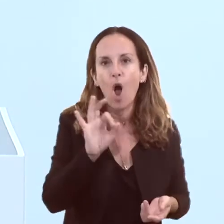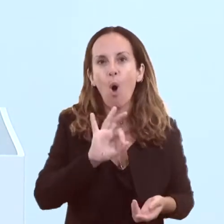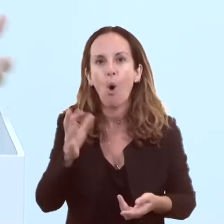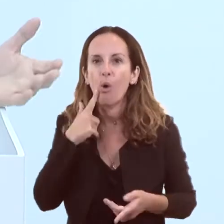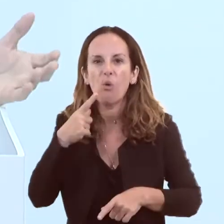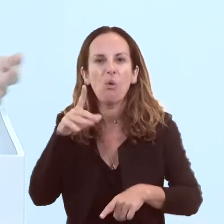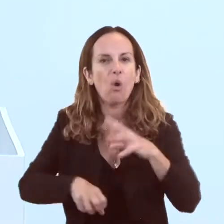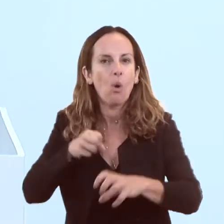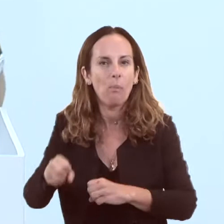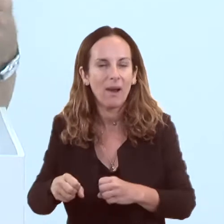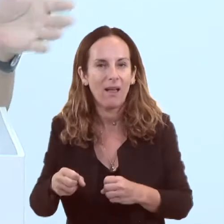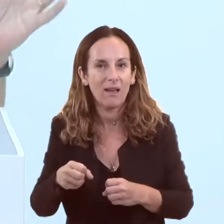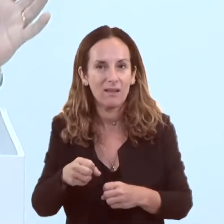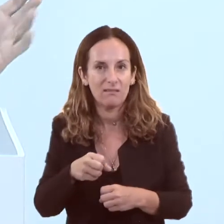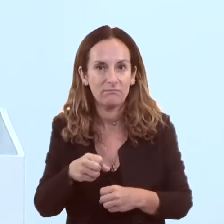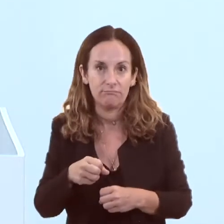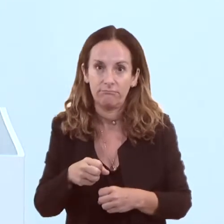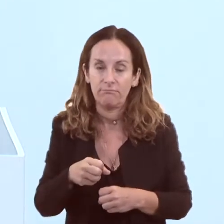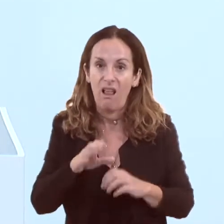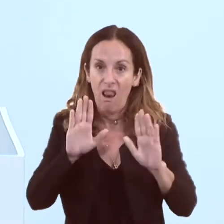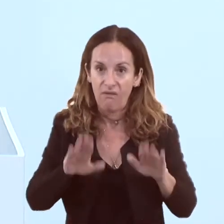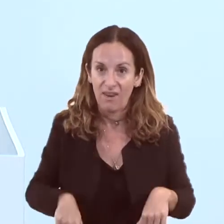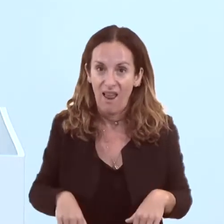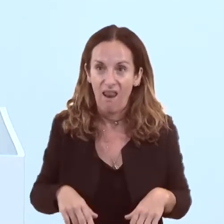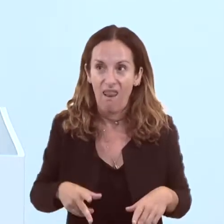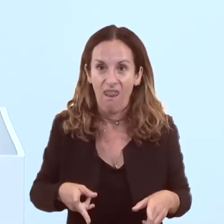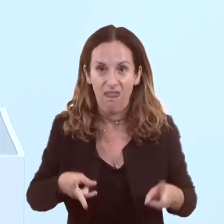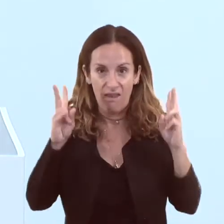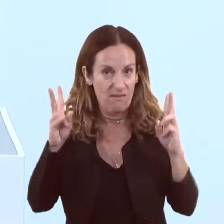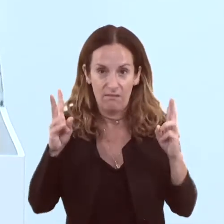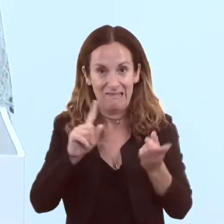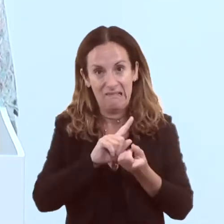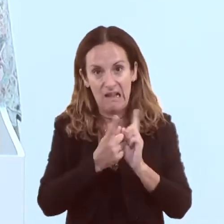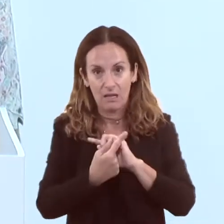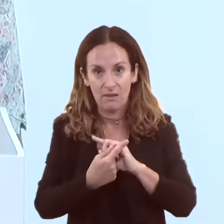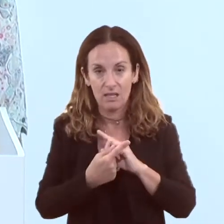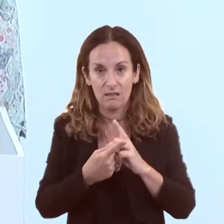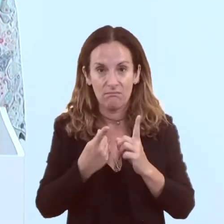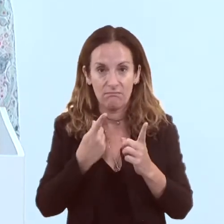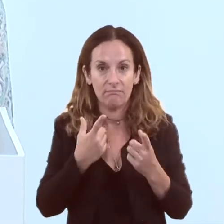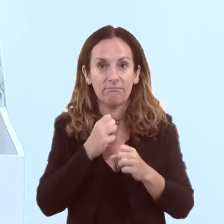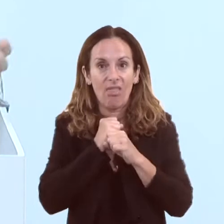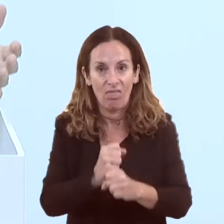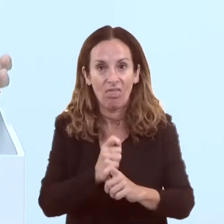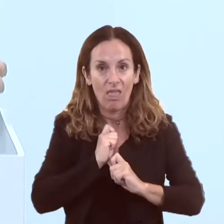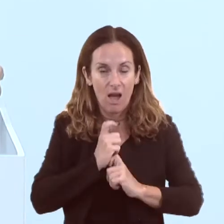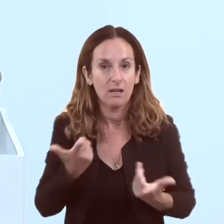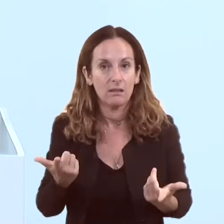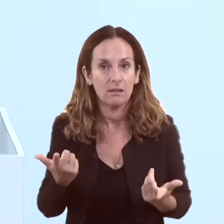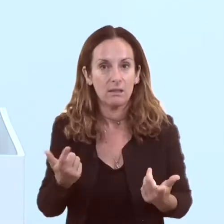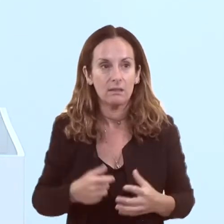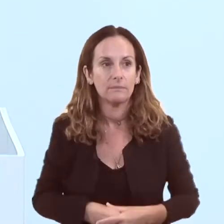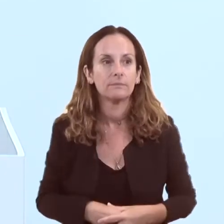sin sencilla el consumo y el gasto y reflexivo